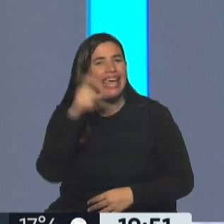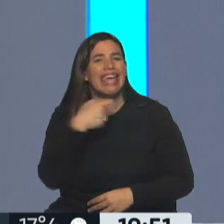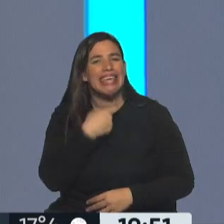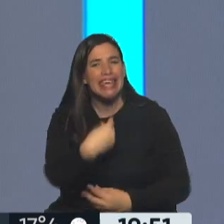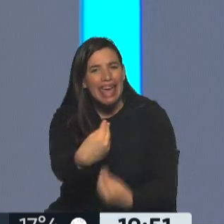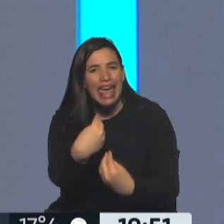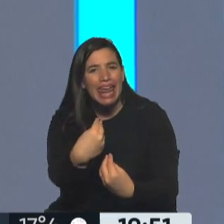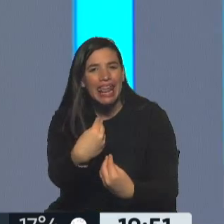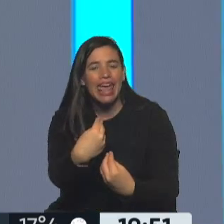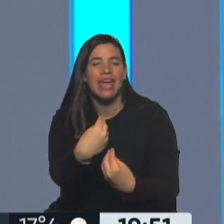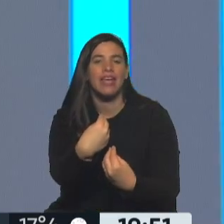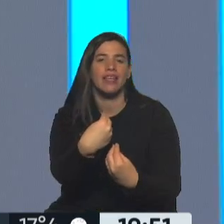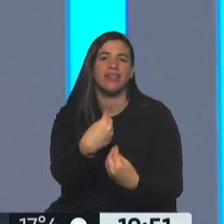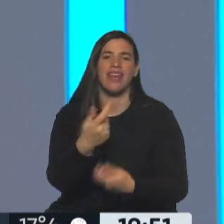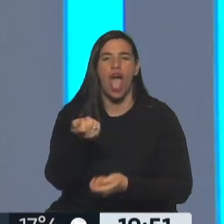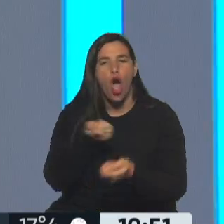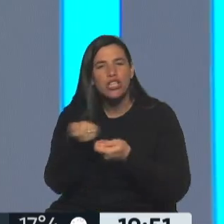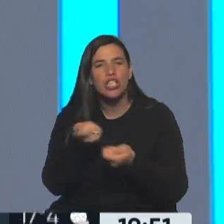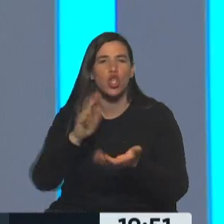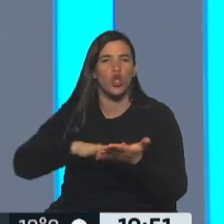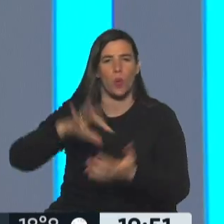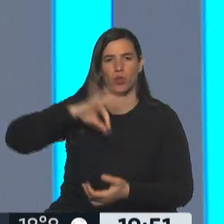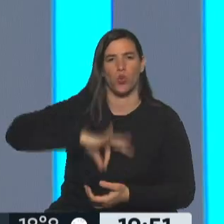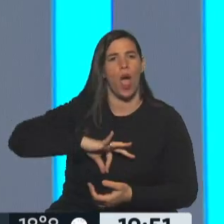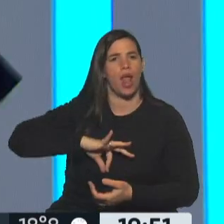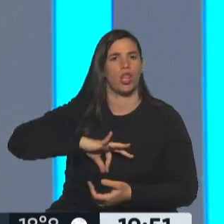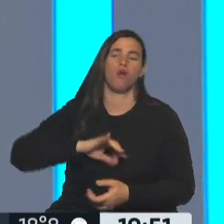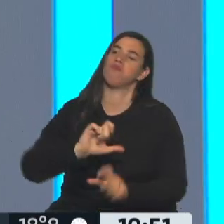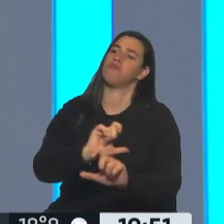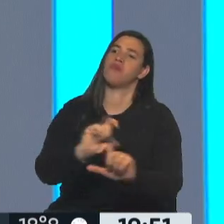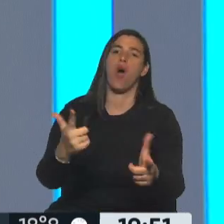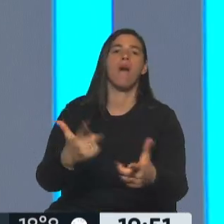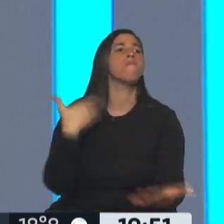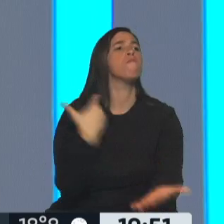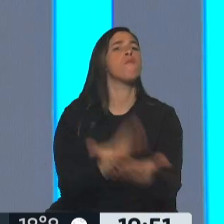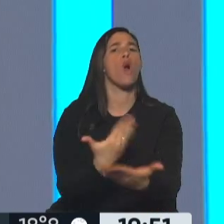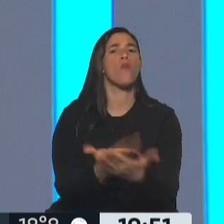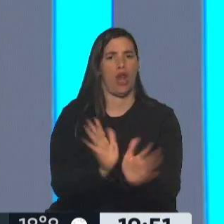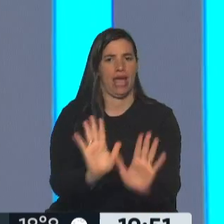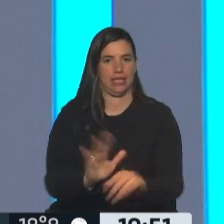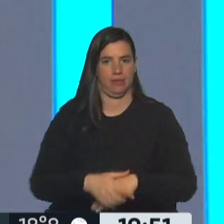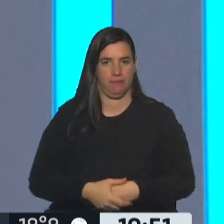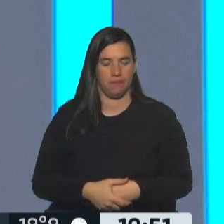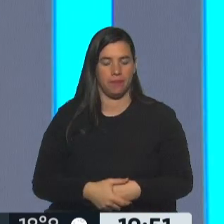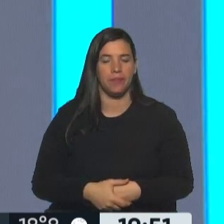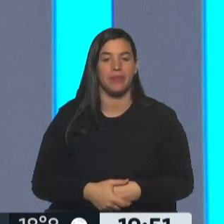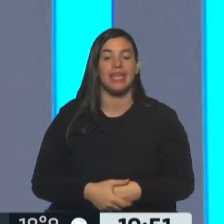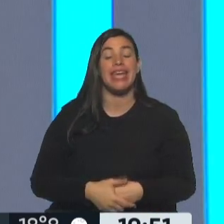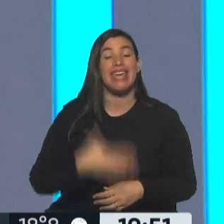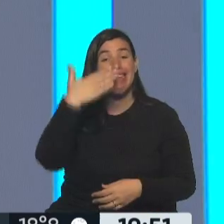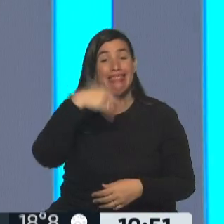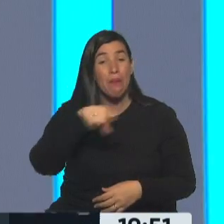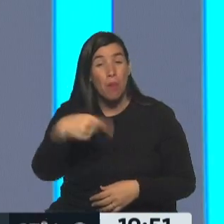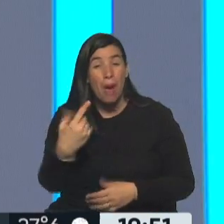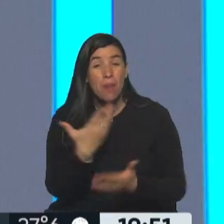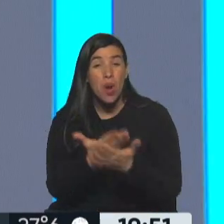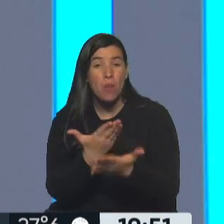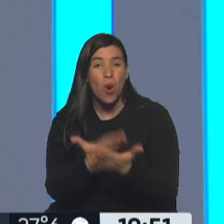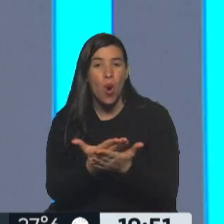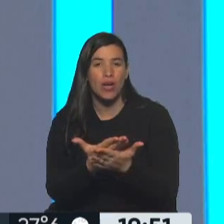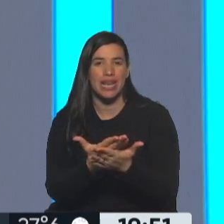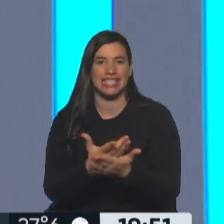para el sector inmobiliario concentrado, trabajar para muchos sectores concentrados que van en contra de la mayoría de los argentinos. El otro día